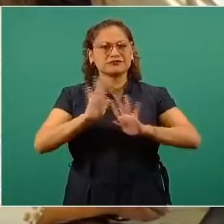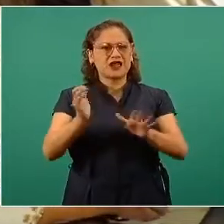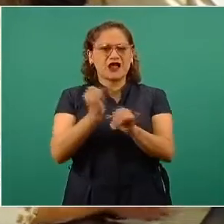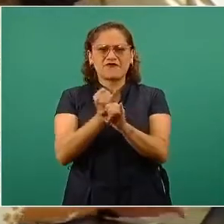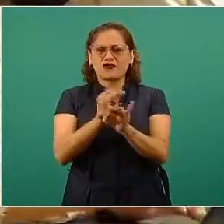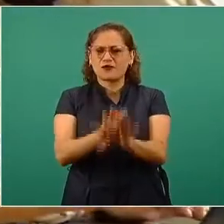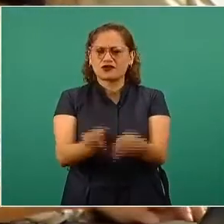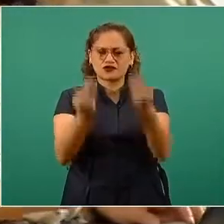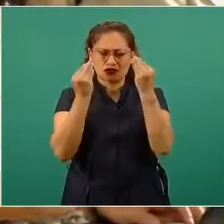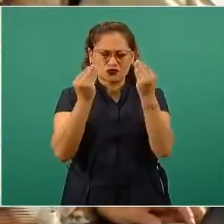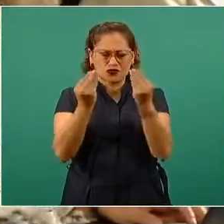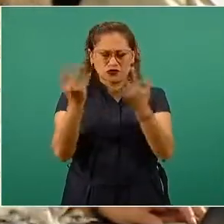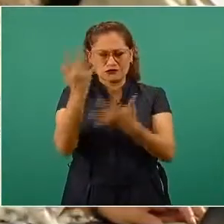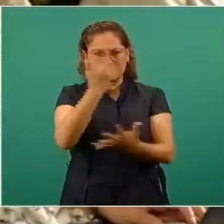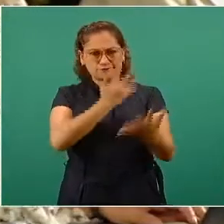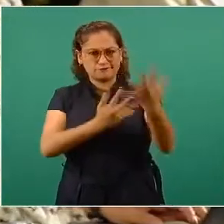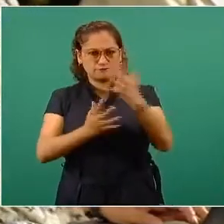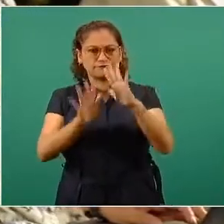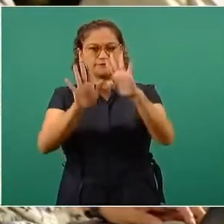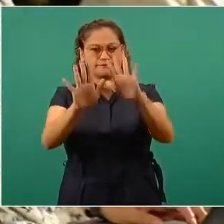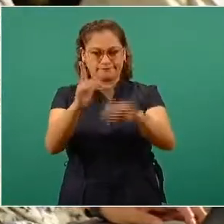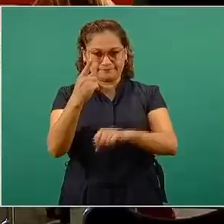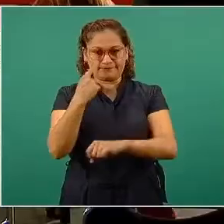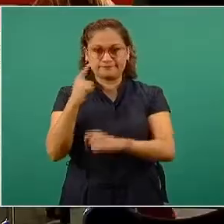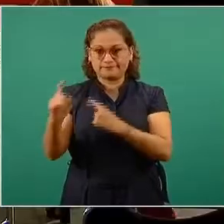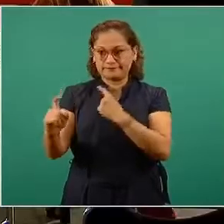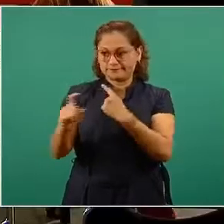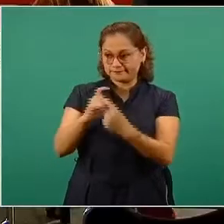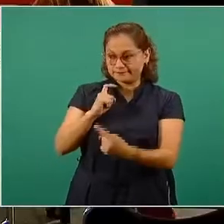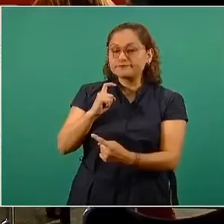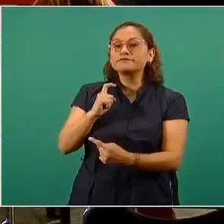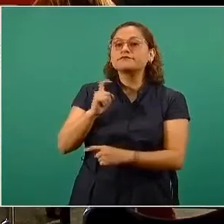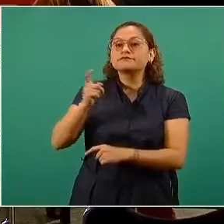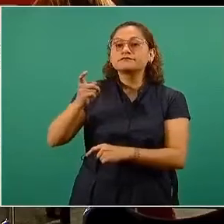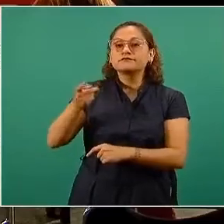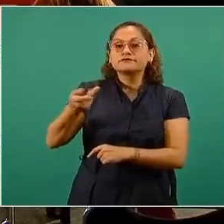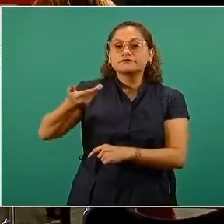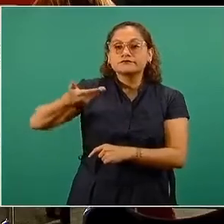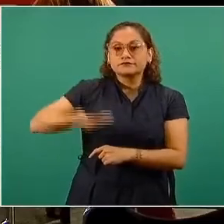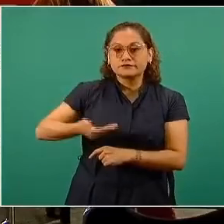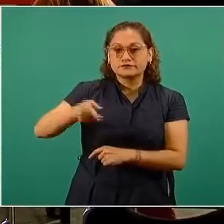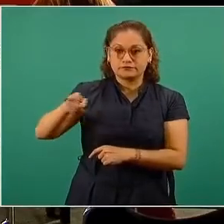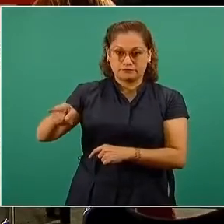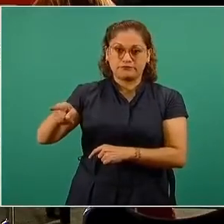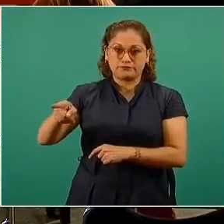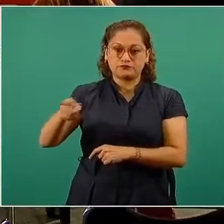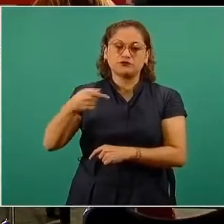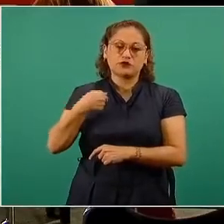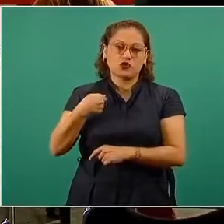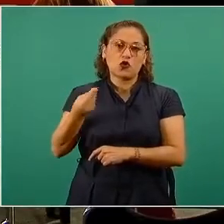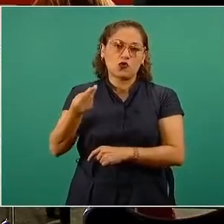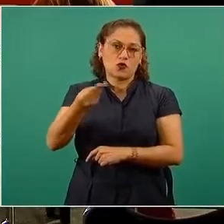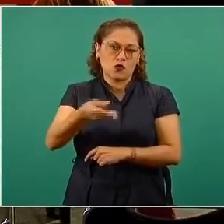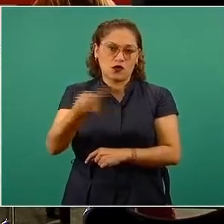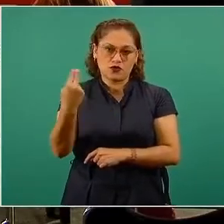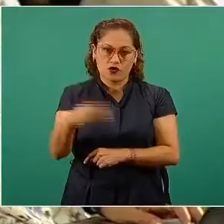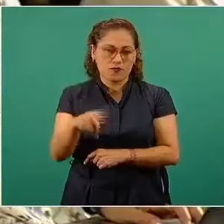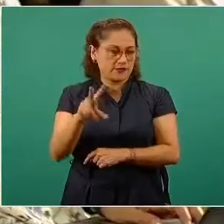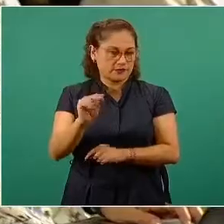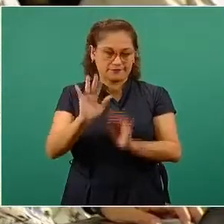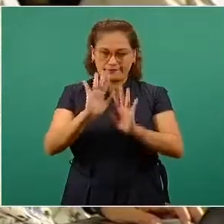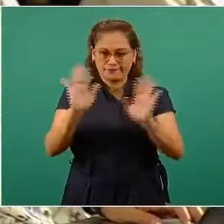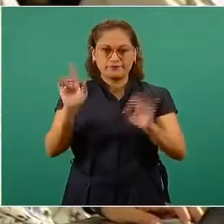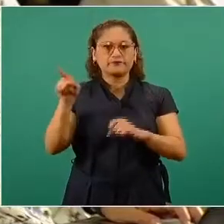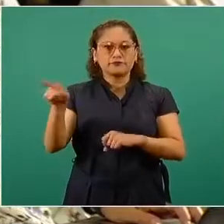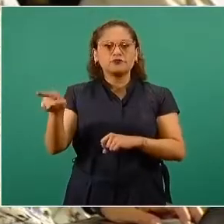información. ¿En qué sentido? Miren, aquí nos llegó una petición de una usuaria, no voy a emitir el nombre precisamente, pero es